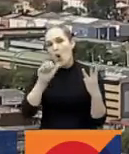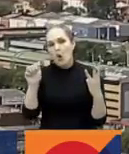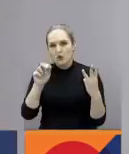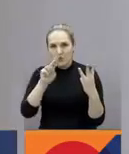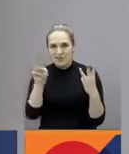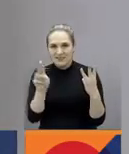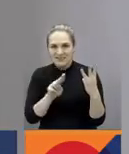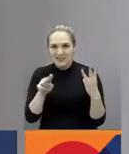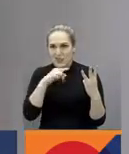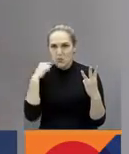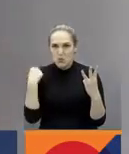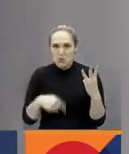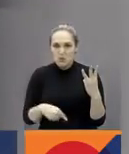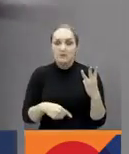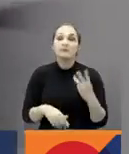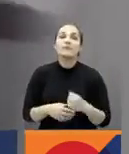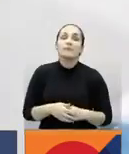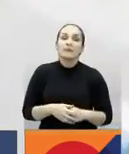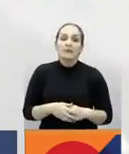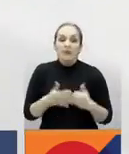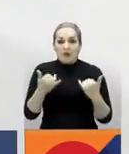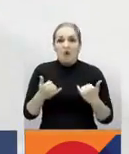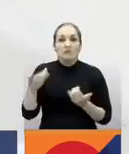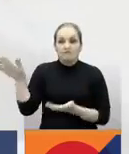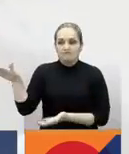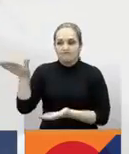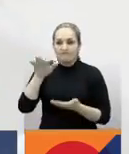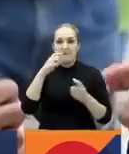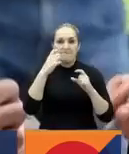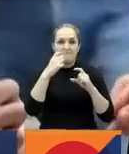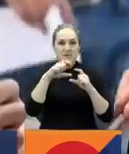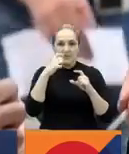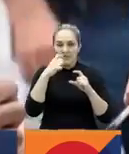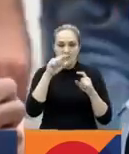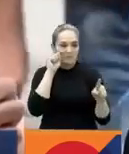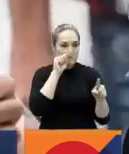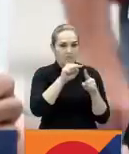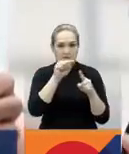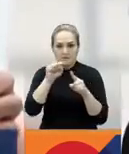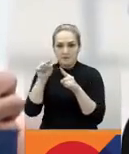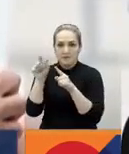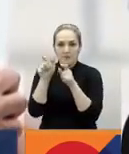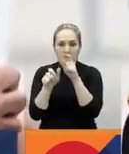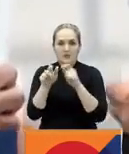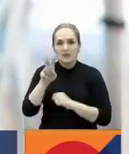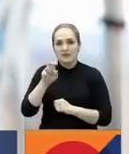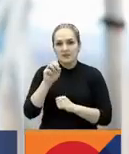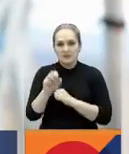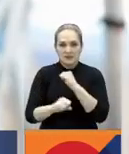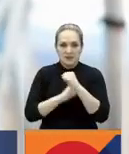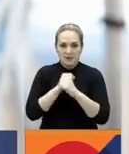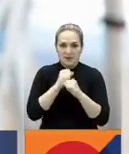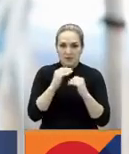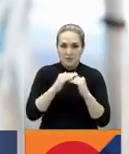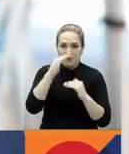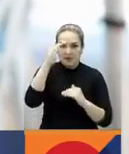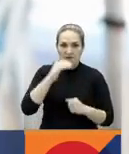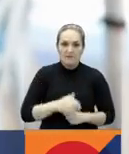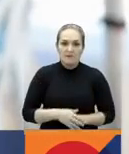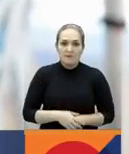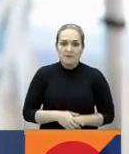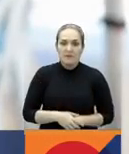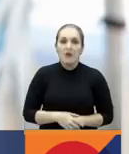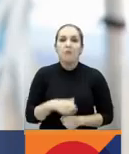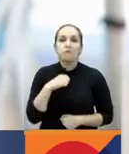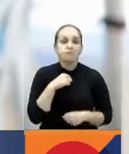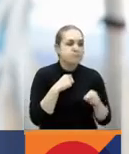de 10.000 biológicos de Pfizer para administrar la tercera vacuna en adultos mayores de 70 años y personas con comorbilidades. Tenemos 63 puntos